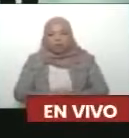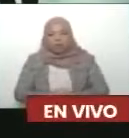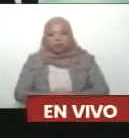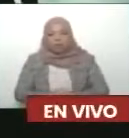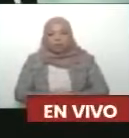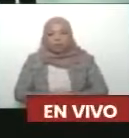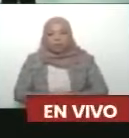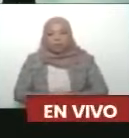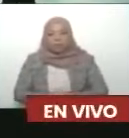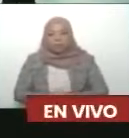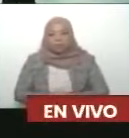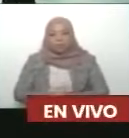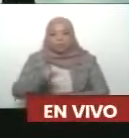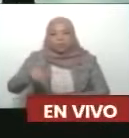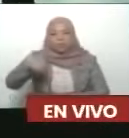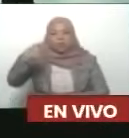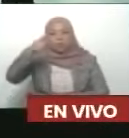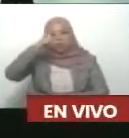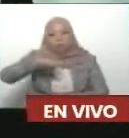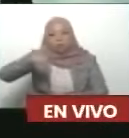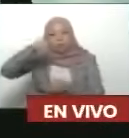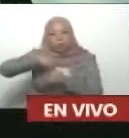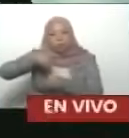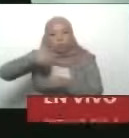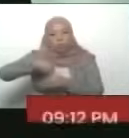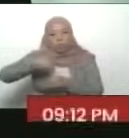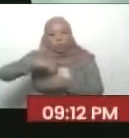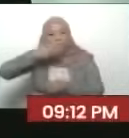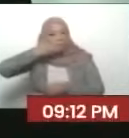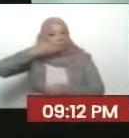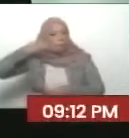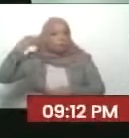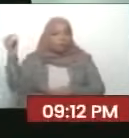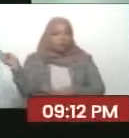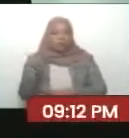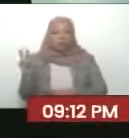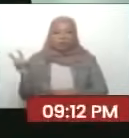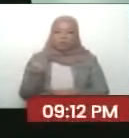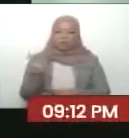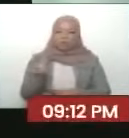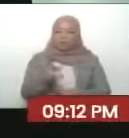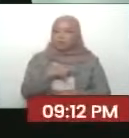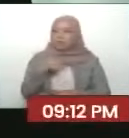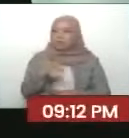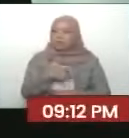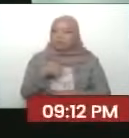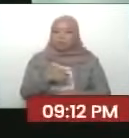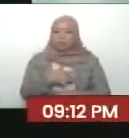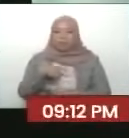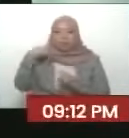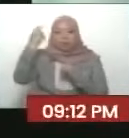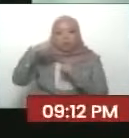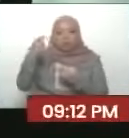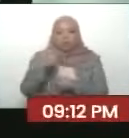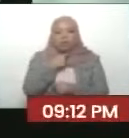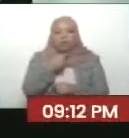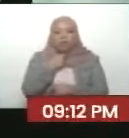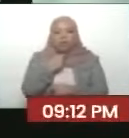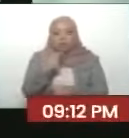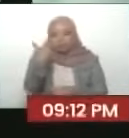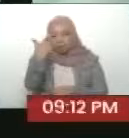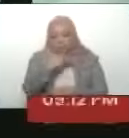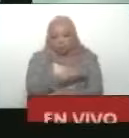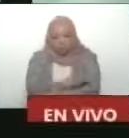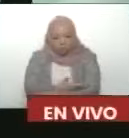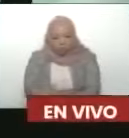¿Ah? Y el próximo año vota. Orgulloso de ser venezolano. Así es, mira. Como dice en el video, porque lo que me corre por mi sangre